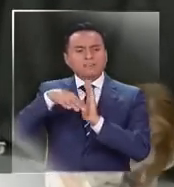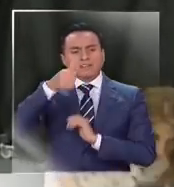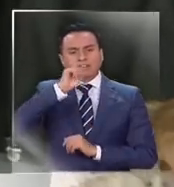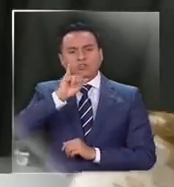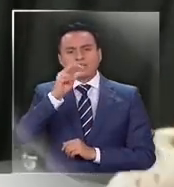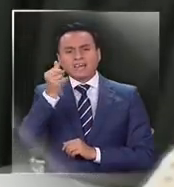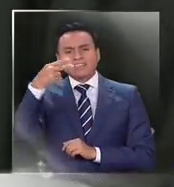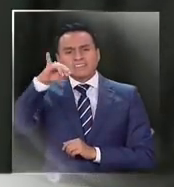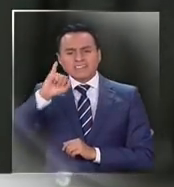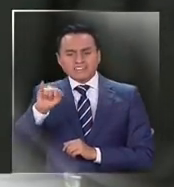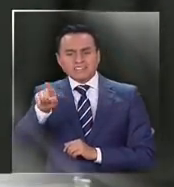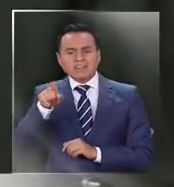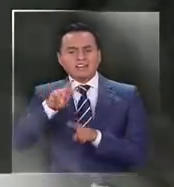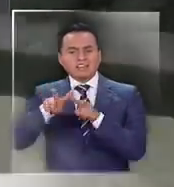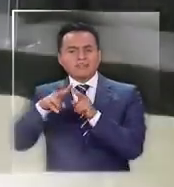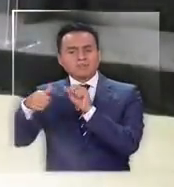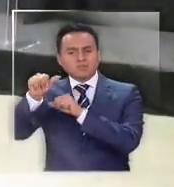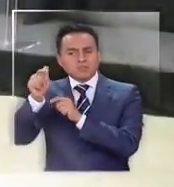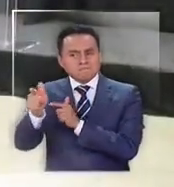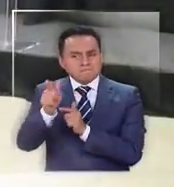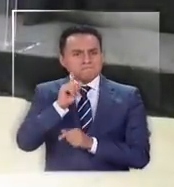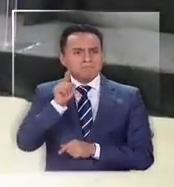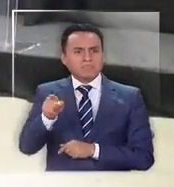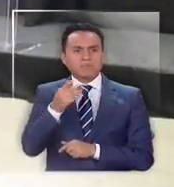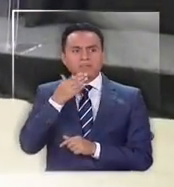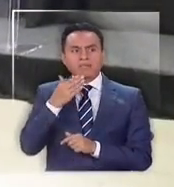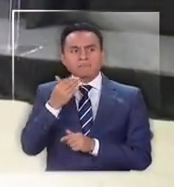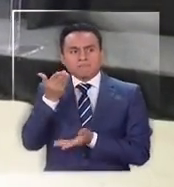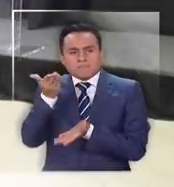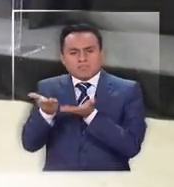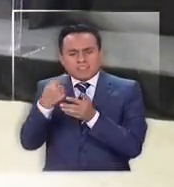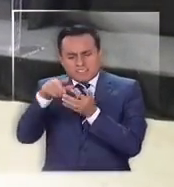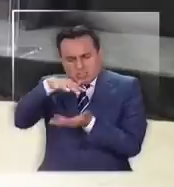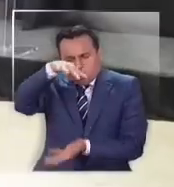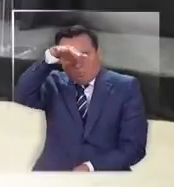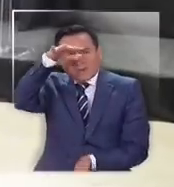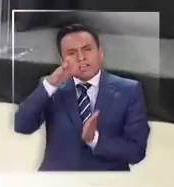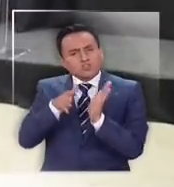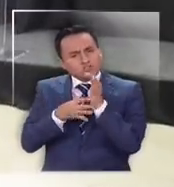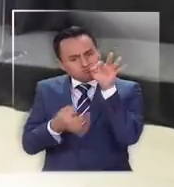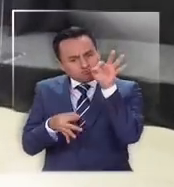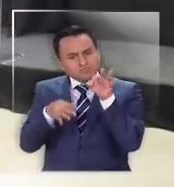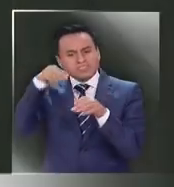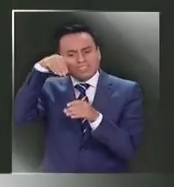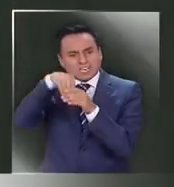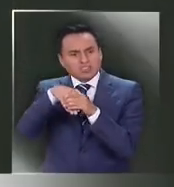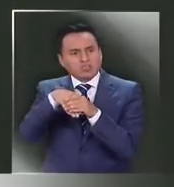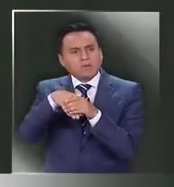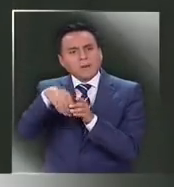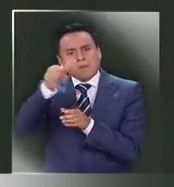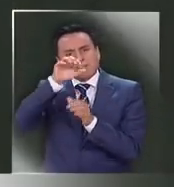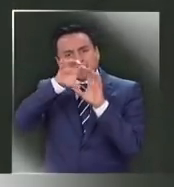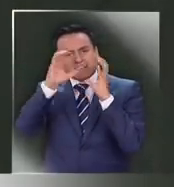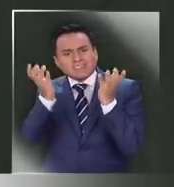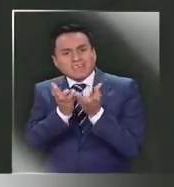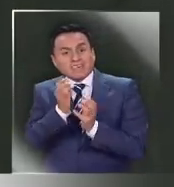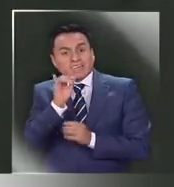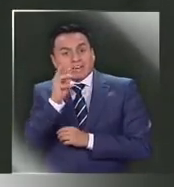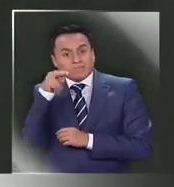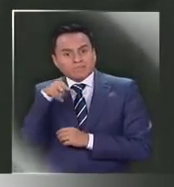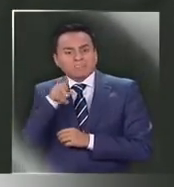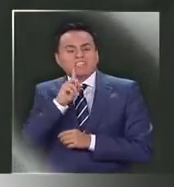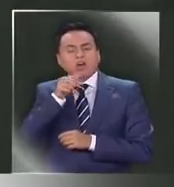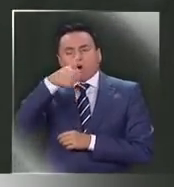iraní para acceder a armamento nuclear. Además, asegura tener media tonelada de documentos que estaban dentro de las bóvedas secretas de Irán y que se